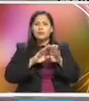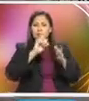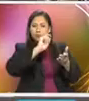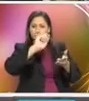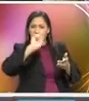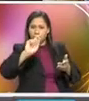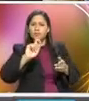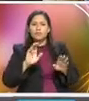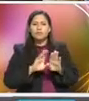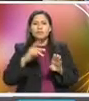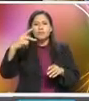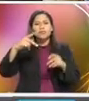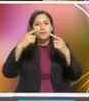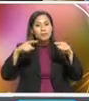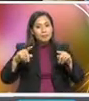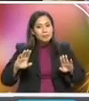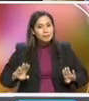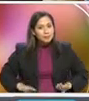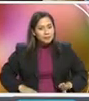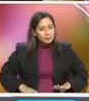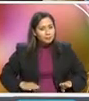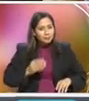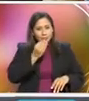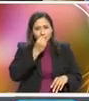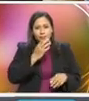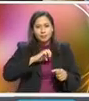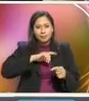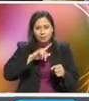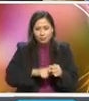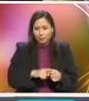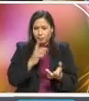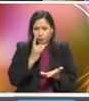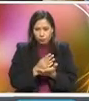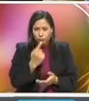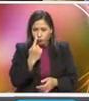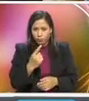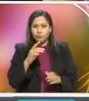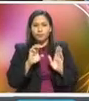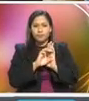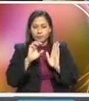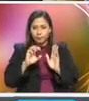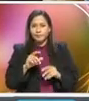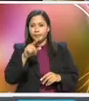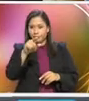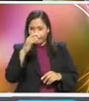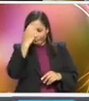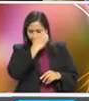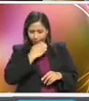particular tiene características muy especiales. Si nosotros vemos